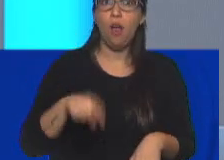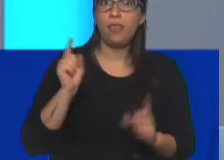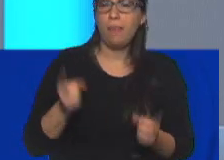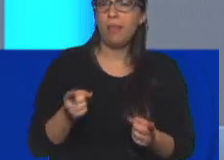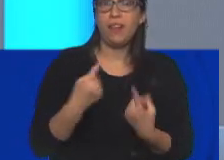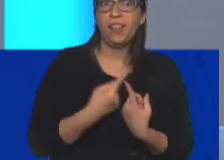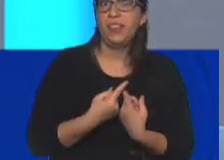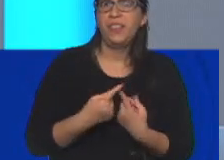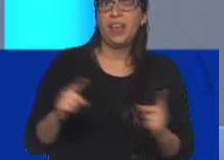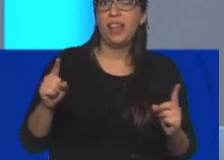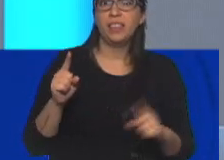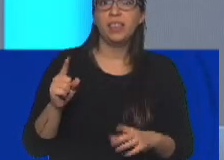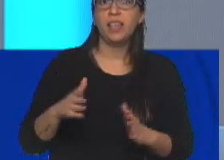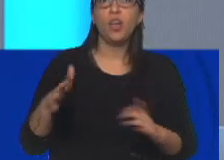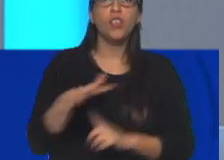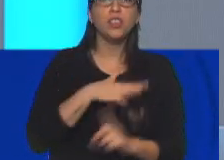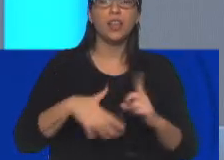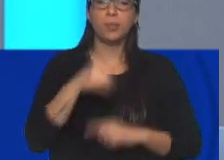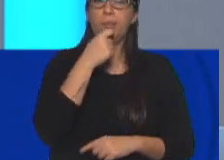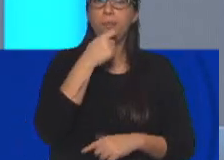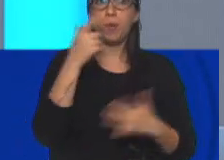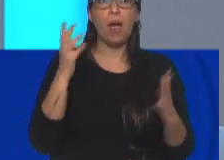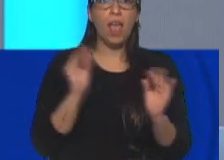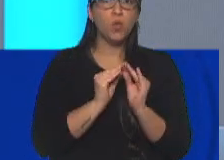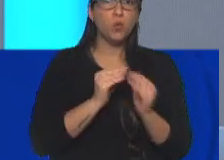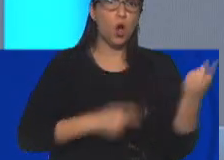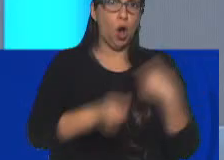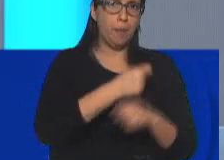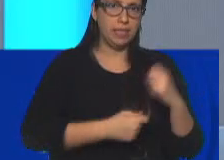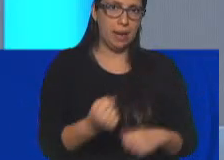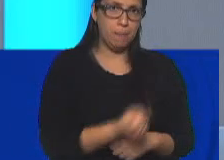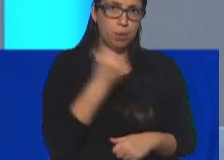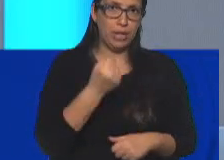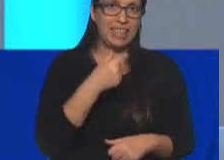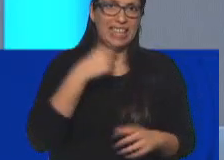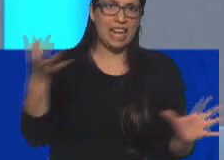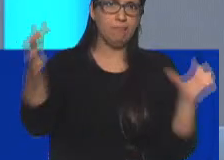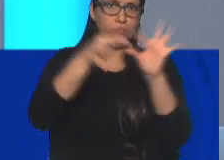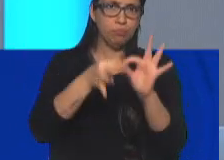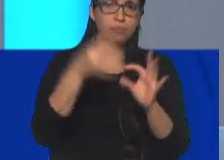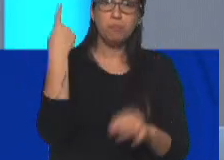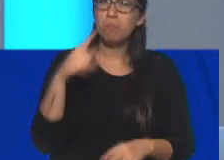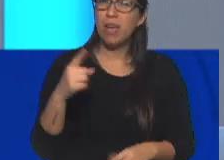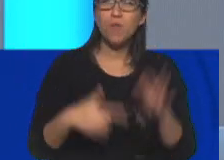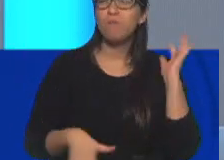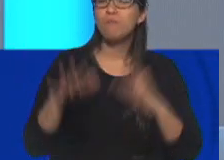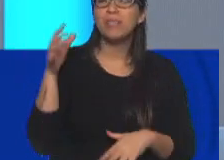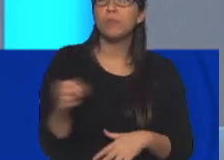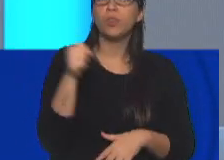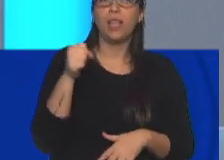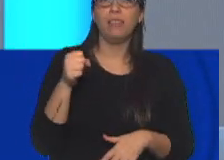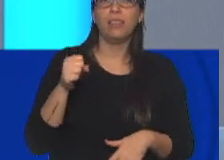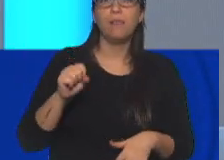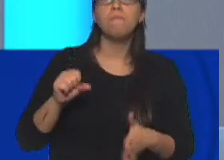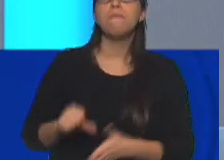Digo, el acuerdo tiene obviamente un componente comercial muy importante, Sí, no, claro. pero esencialmente tiene hoy por hoy una dimensión geopolítica